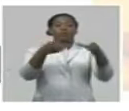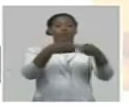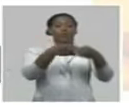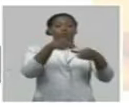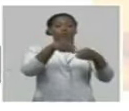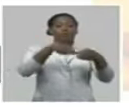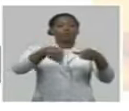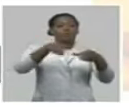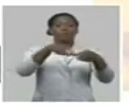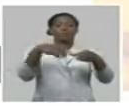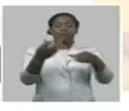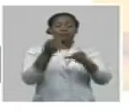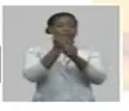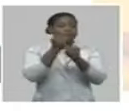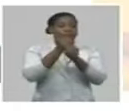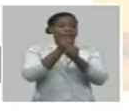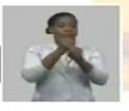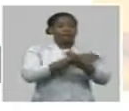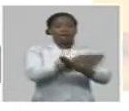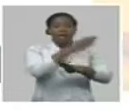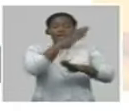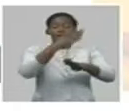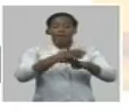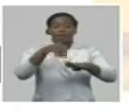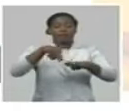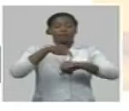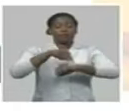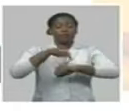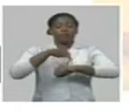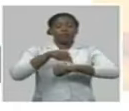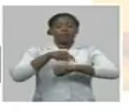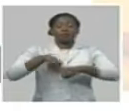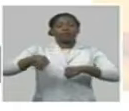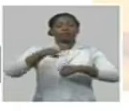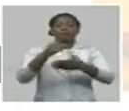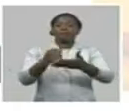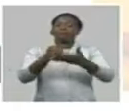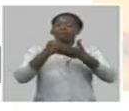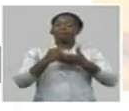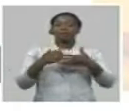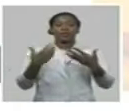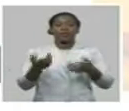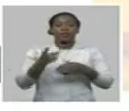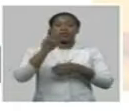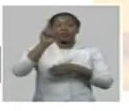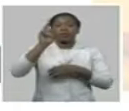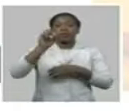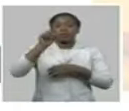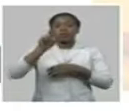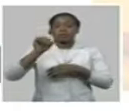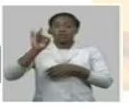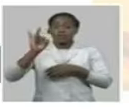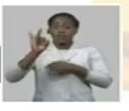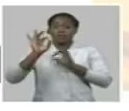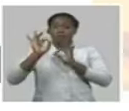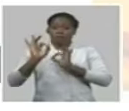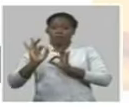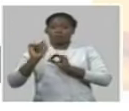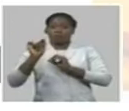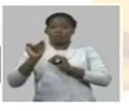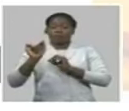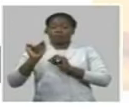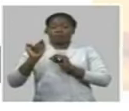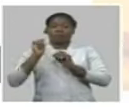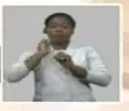ejecutado de esa fecha hasta la actualidad que no han permitido que si en 2017 con una situación